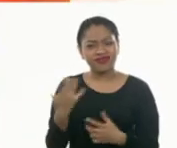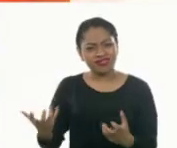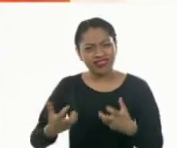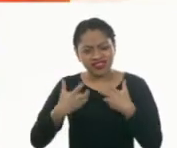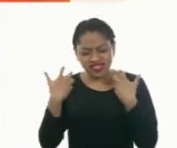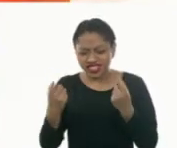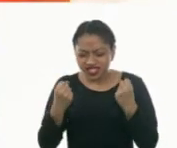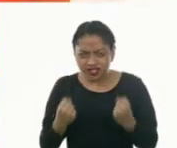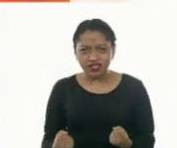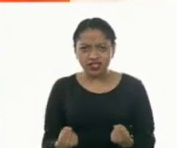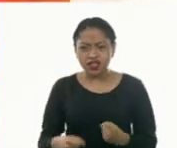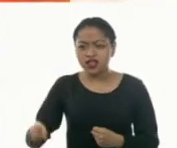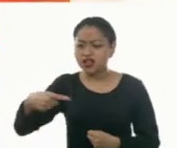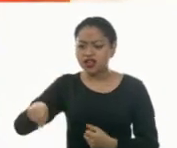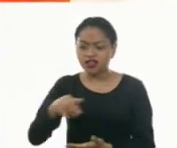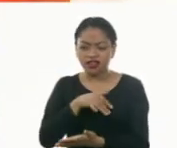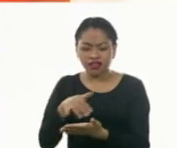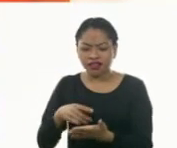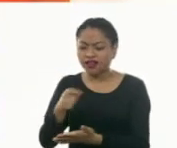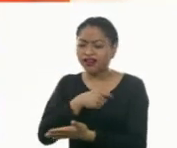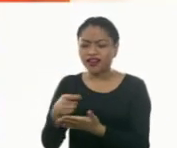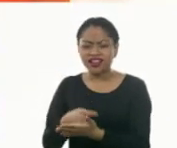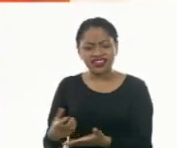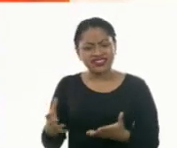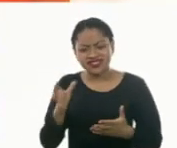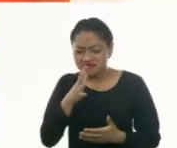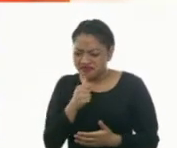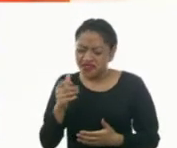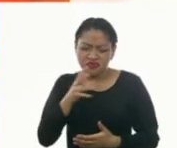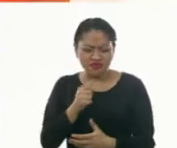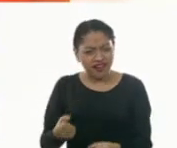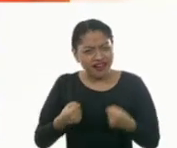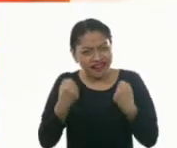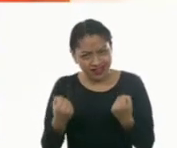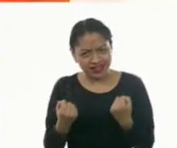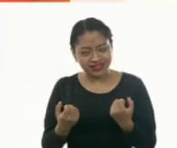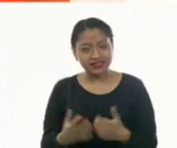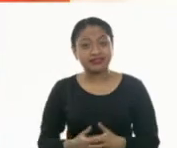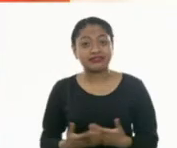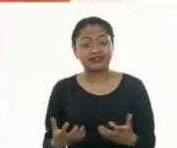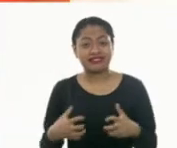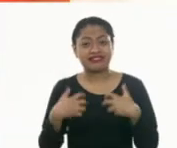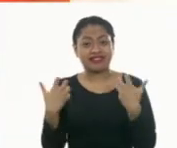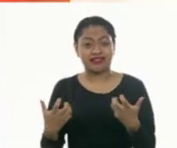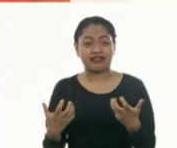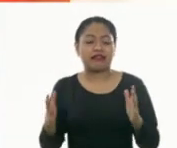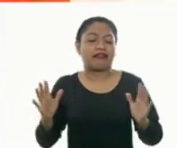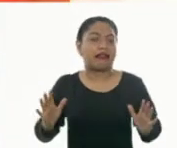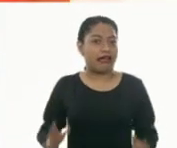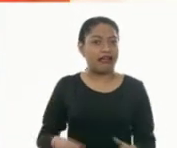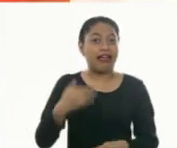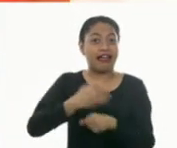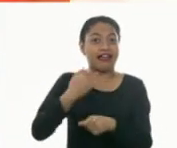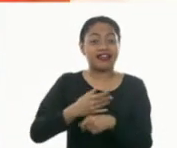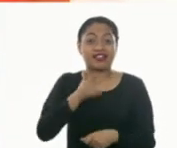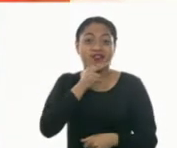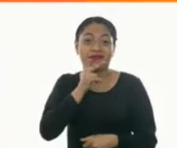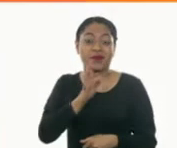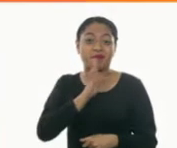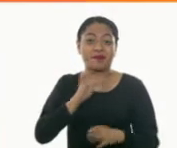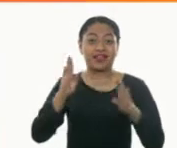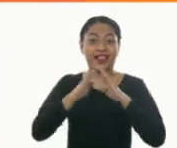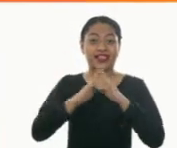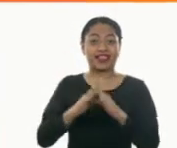de no aprender a leer o de no aprender a escribir. Y ahora que están las mamás y los papás con sus hijos en